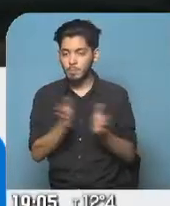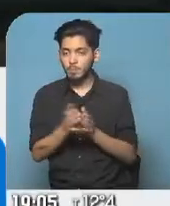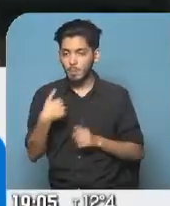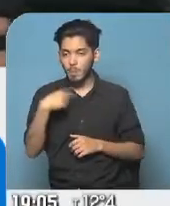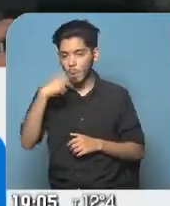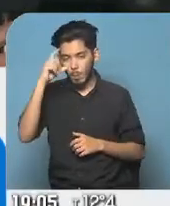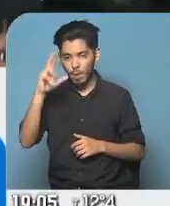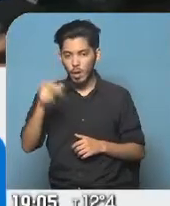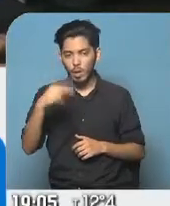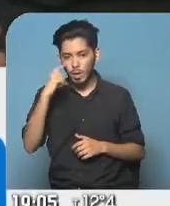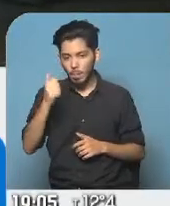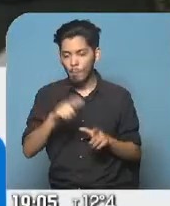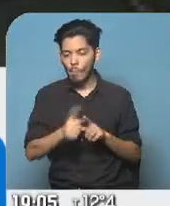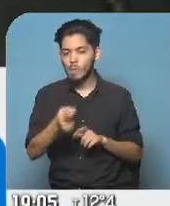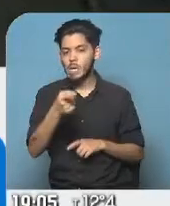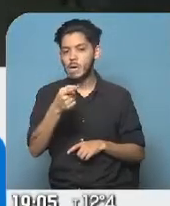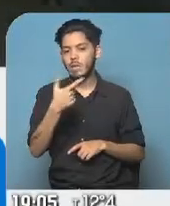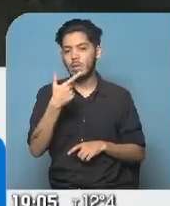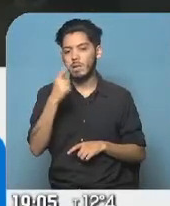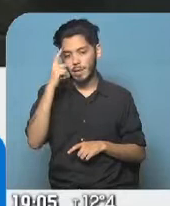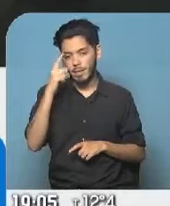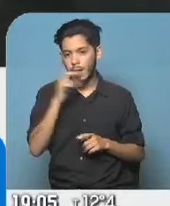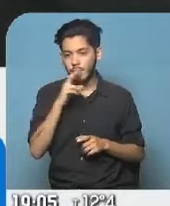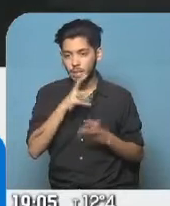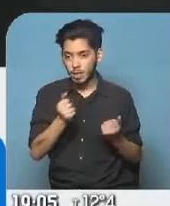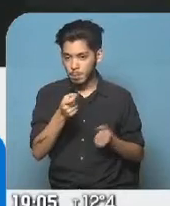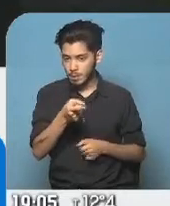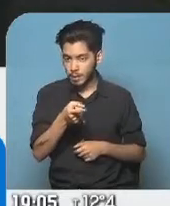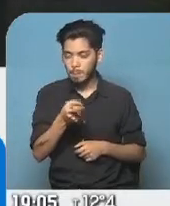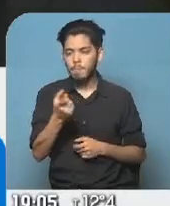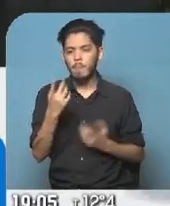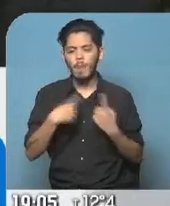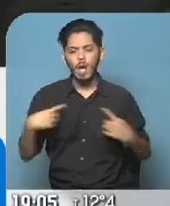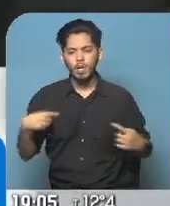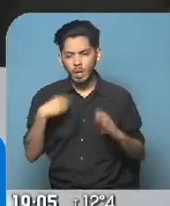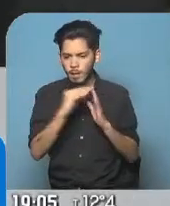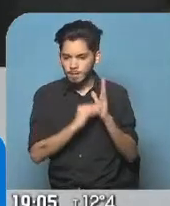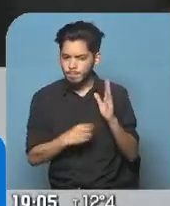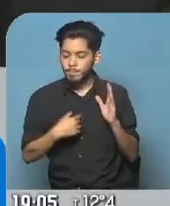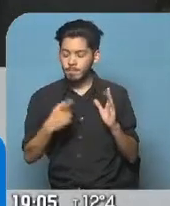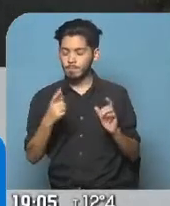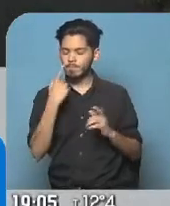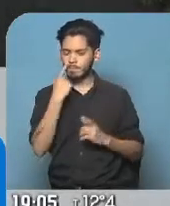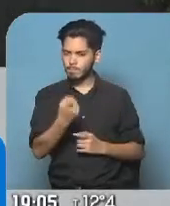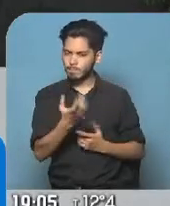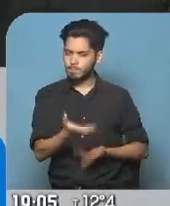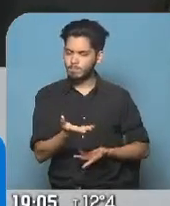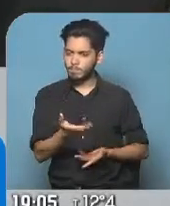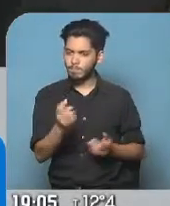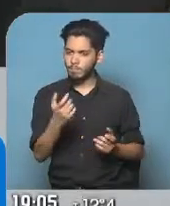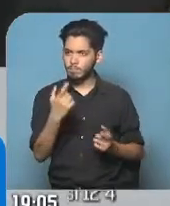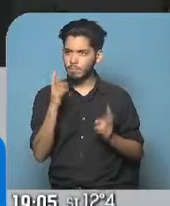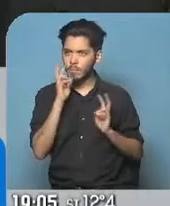verónica verónica soriano bueno hay algunos datos que llaman tanto la atención en el desarrollo primero quiero que me